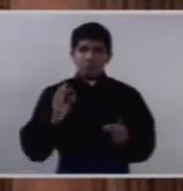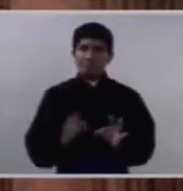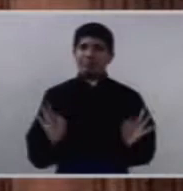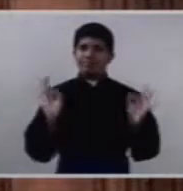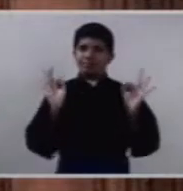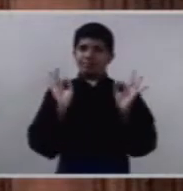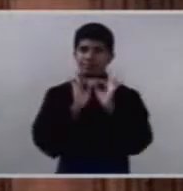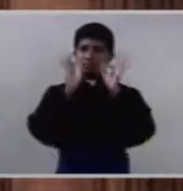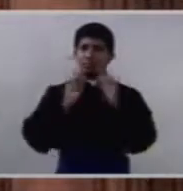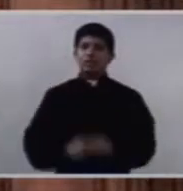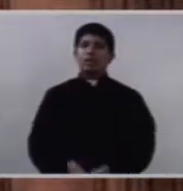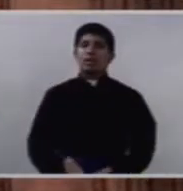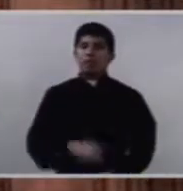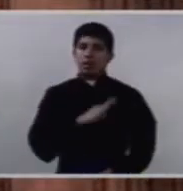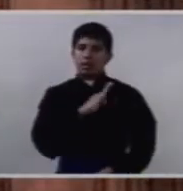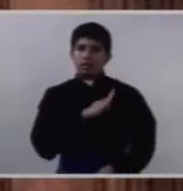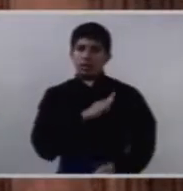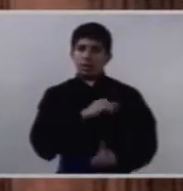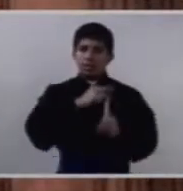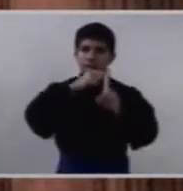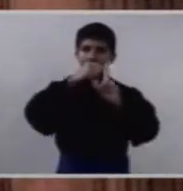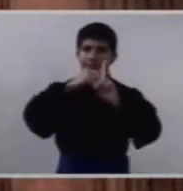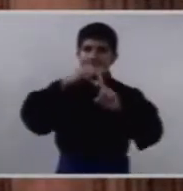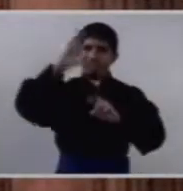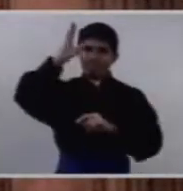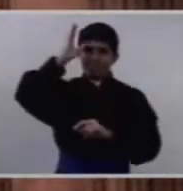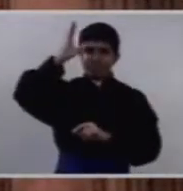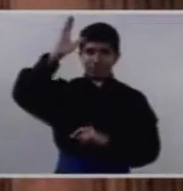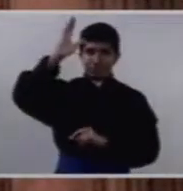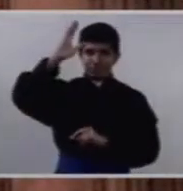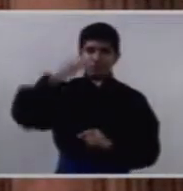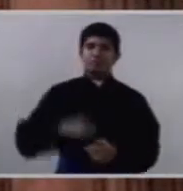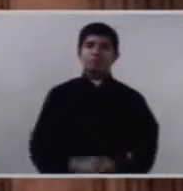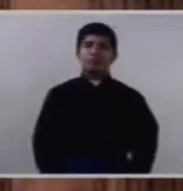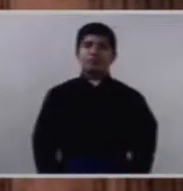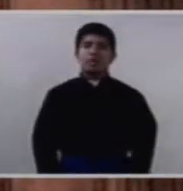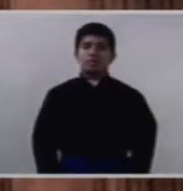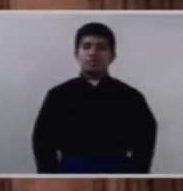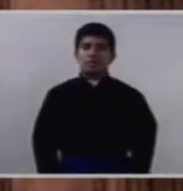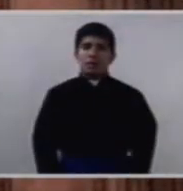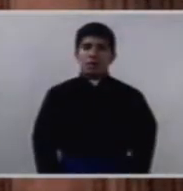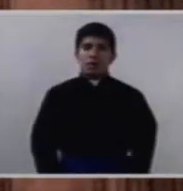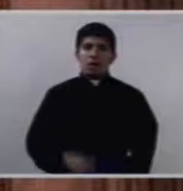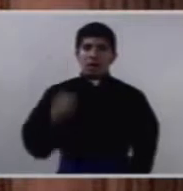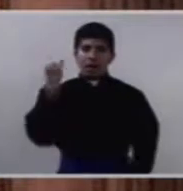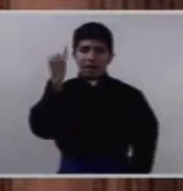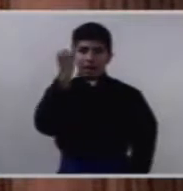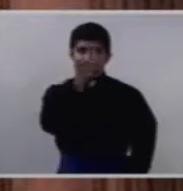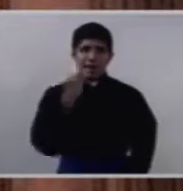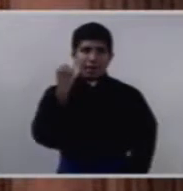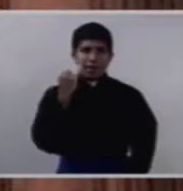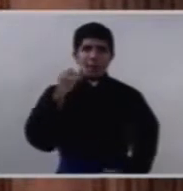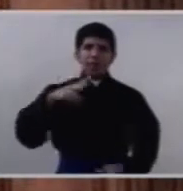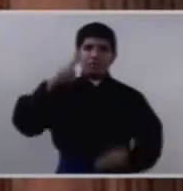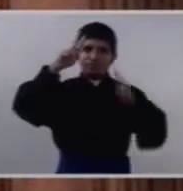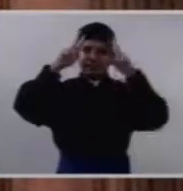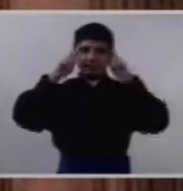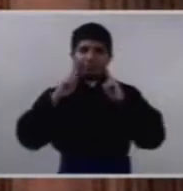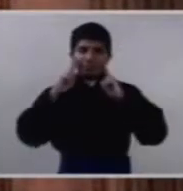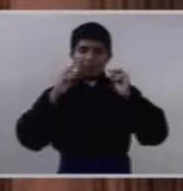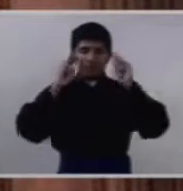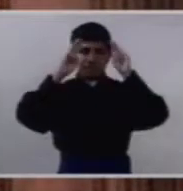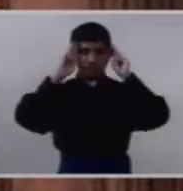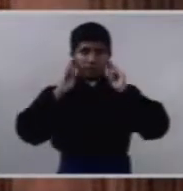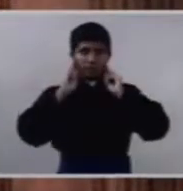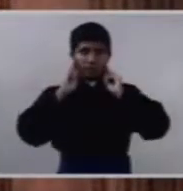de la fe: la cruz de Cristo y la imagen de la Virgen María,